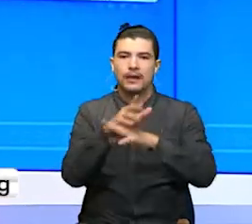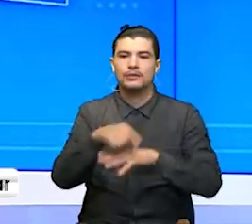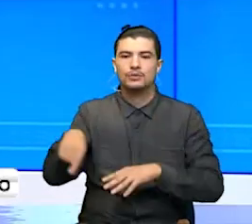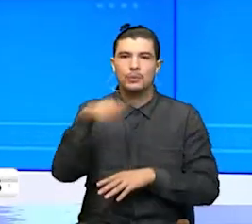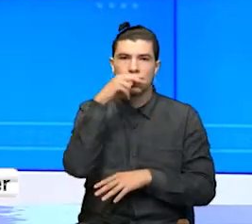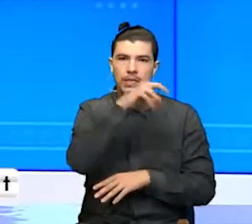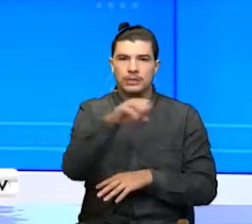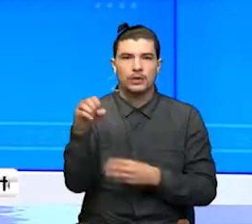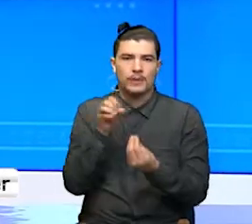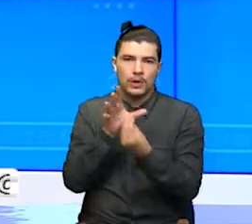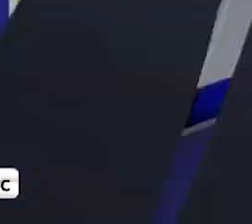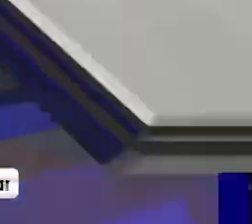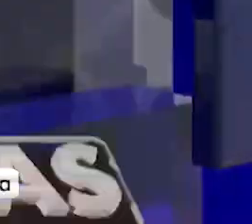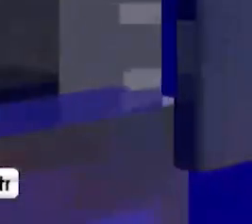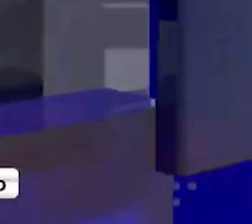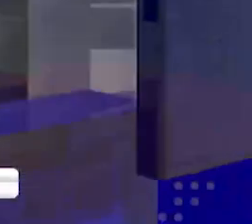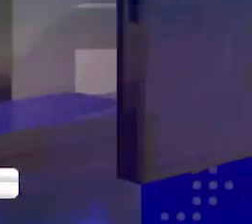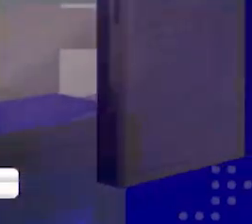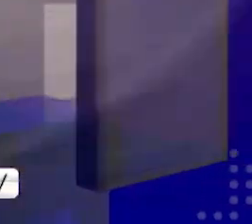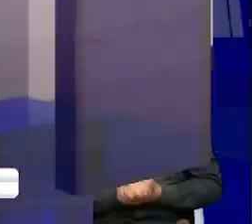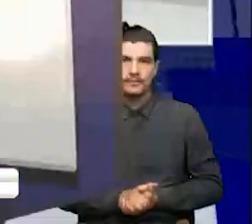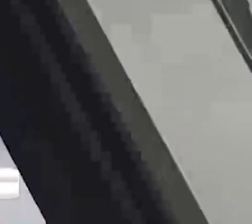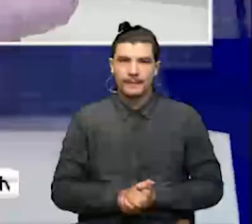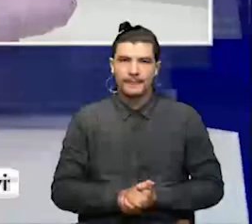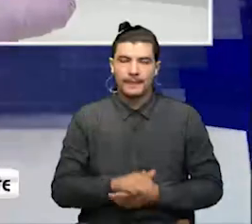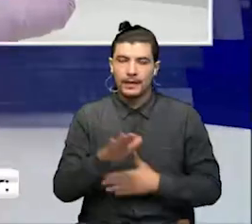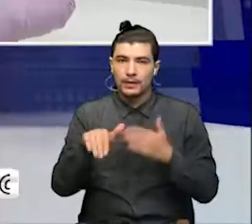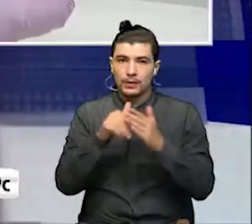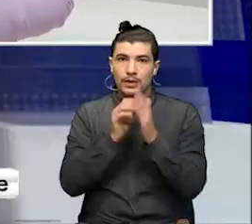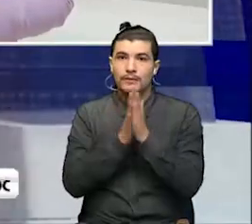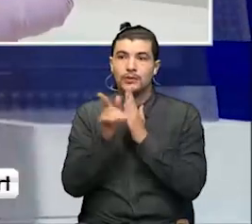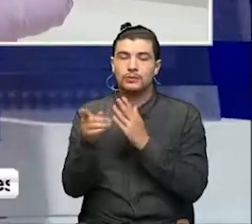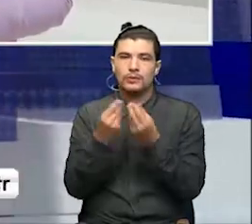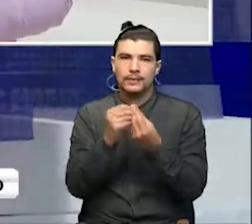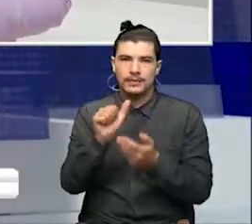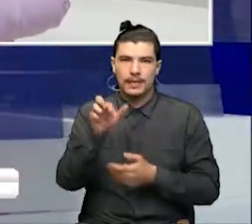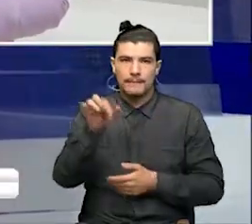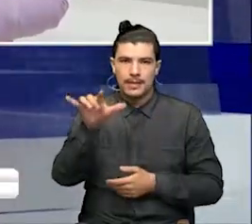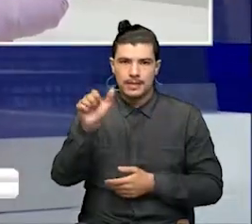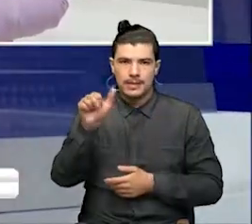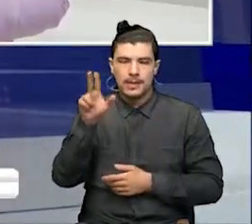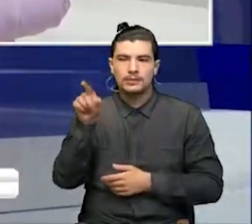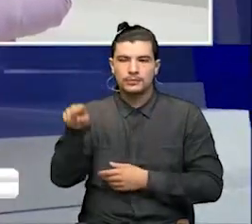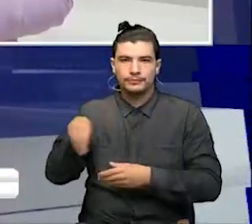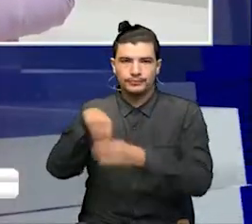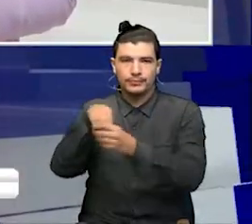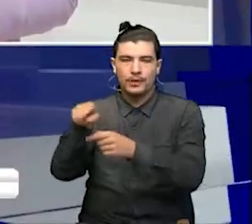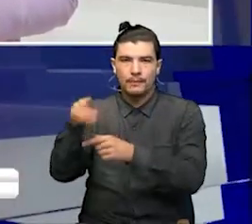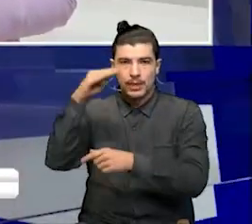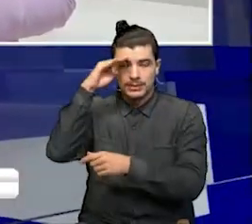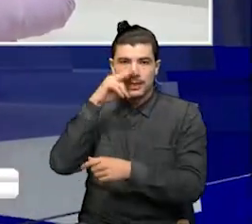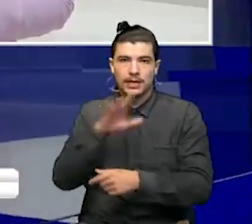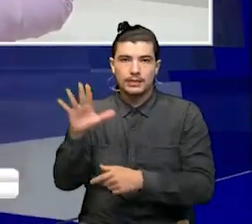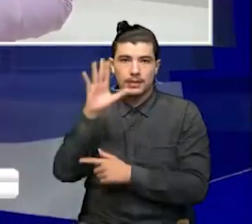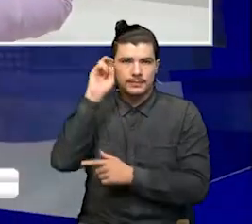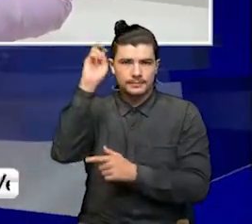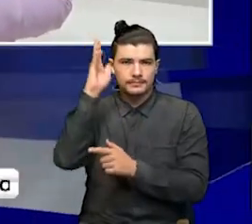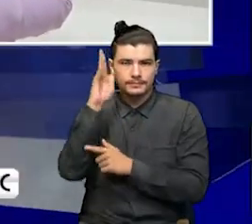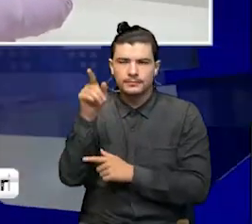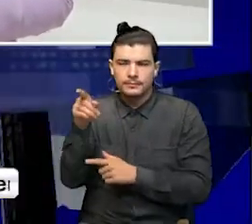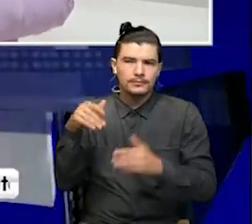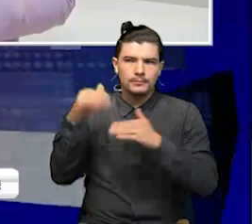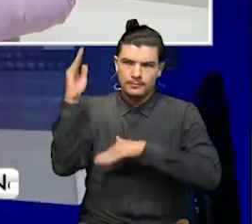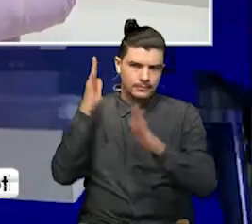saludamos a esta hora pilar velázquez quien está en la policía de norte de santander pilar usted tiene más detalles de esta importante campaña